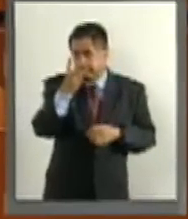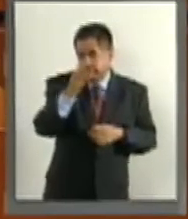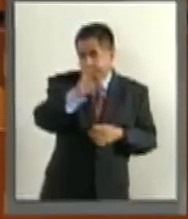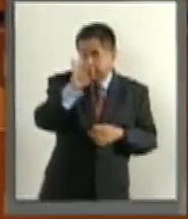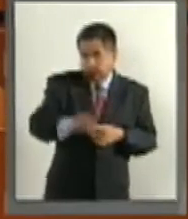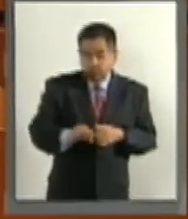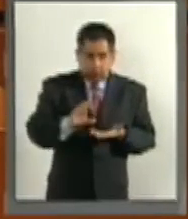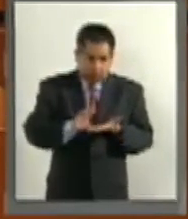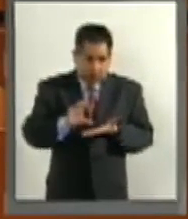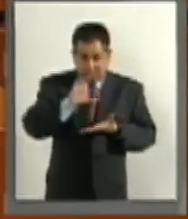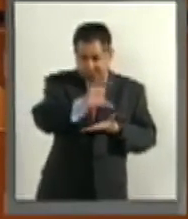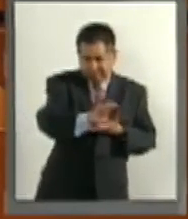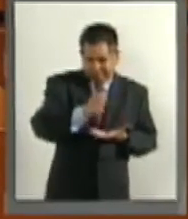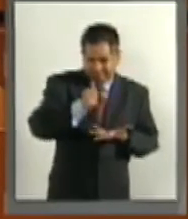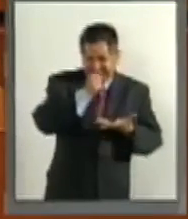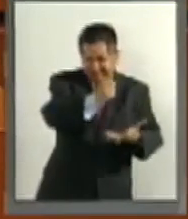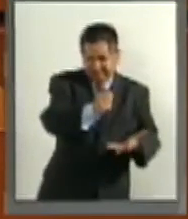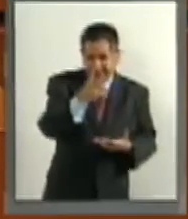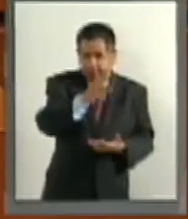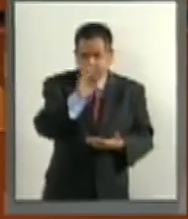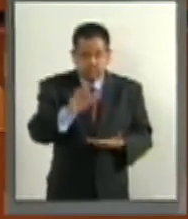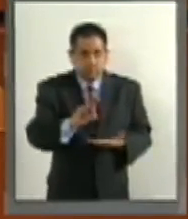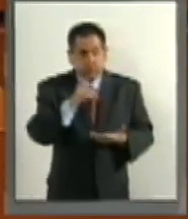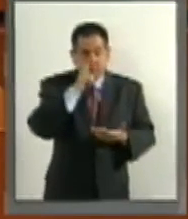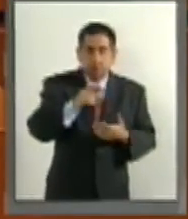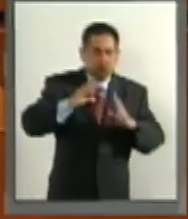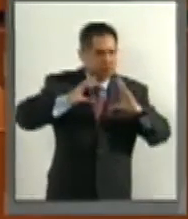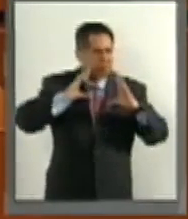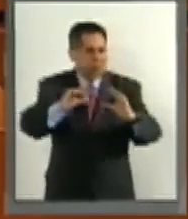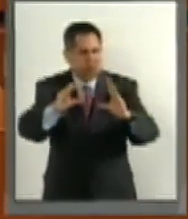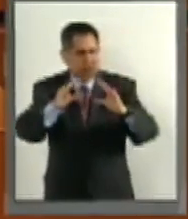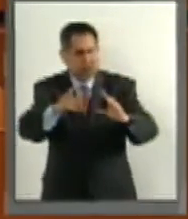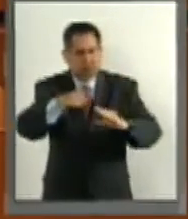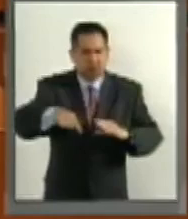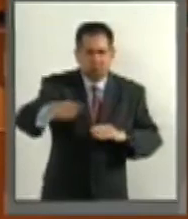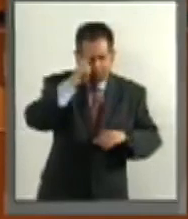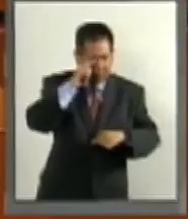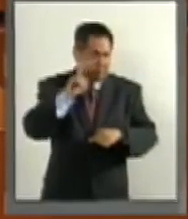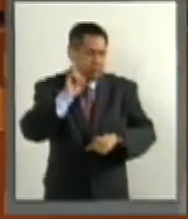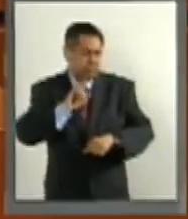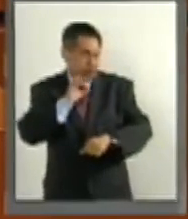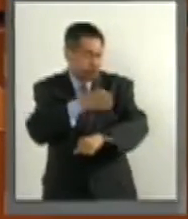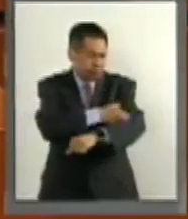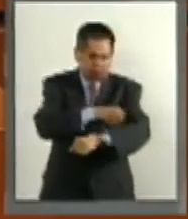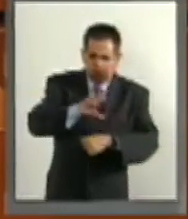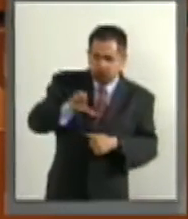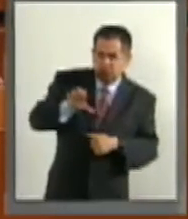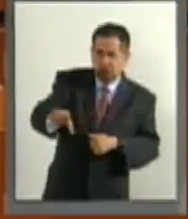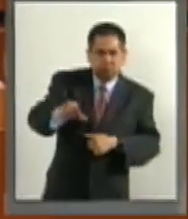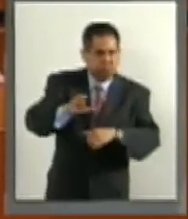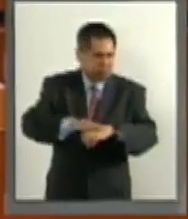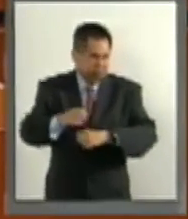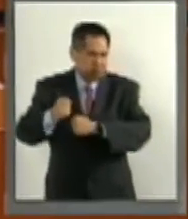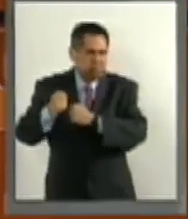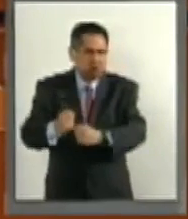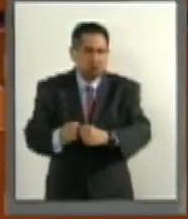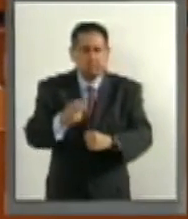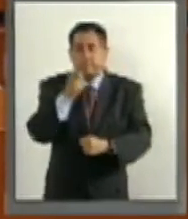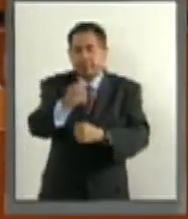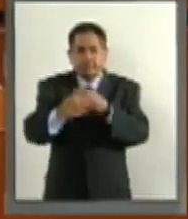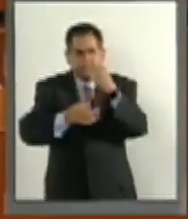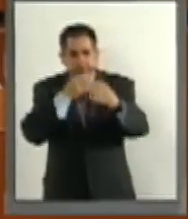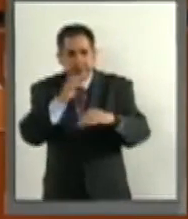del financiamiento público ordinario a la capacitación y empoderamiento de las mujeres, por lo que se deberá